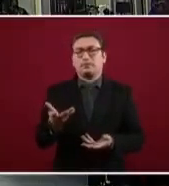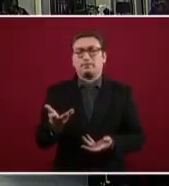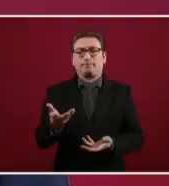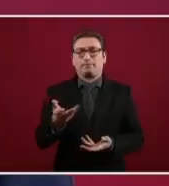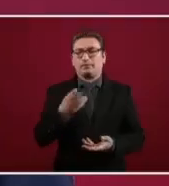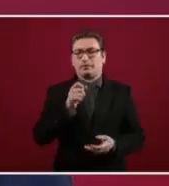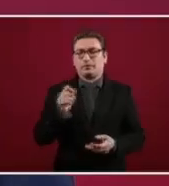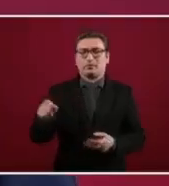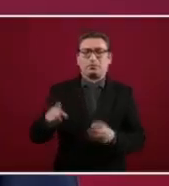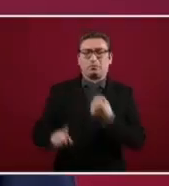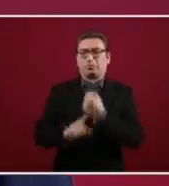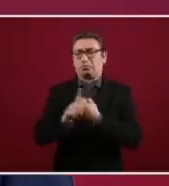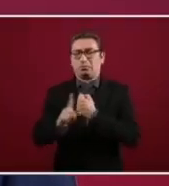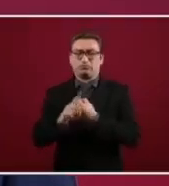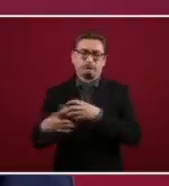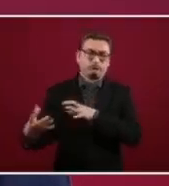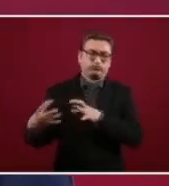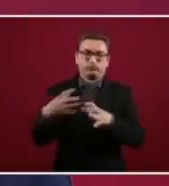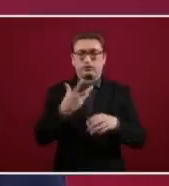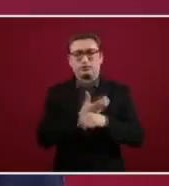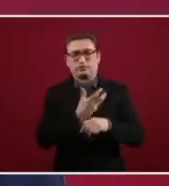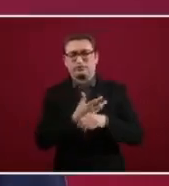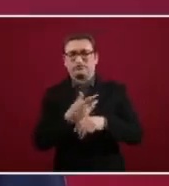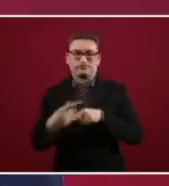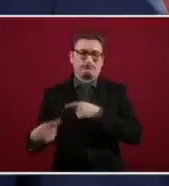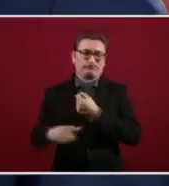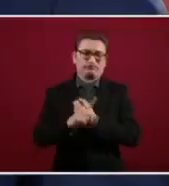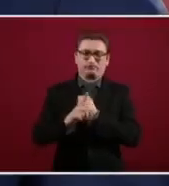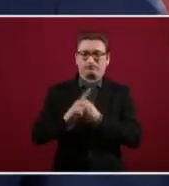tiene conflictos con los eeuu